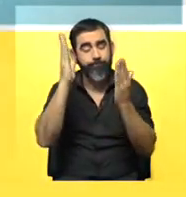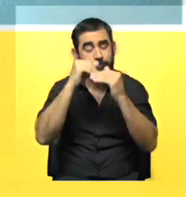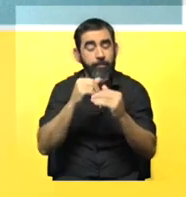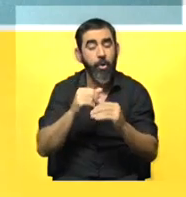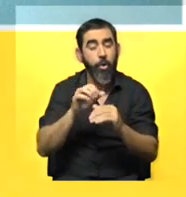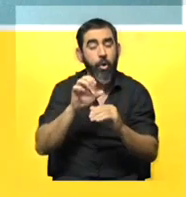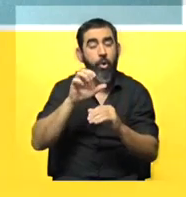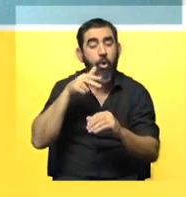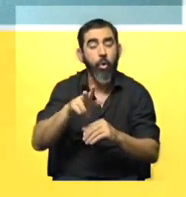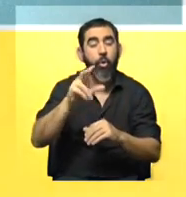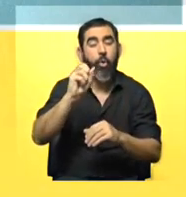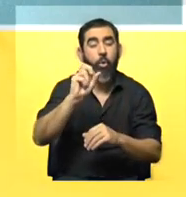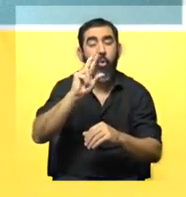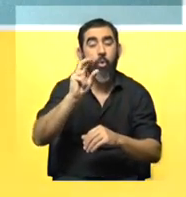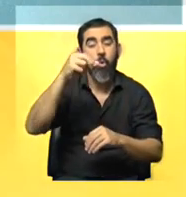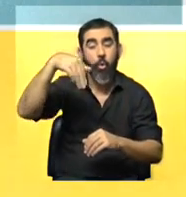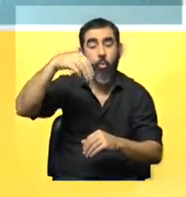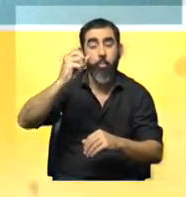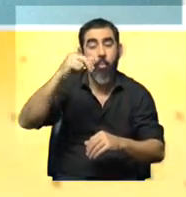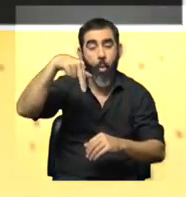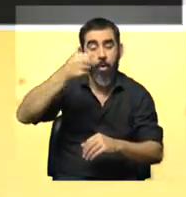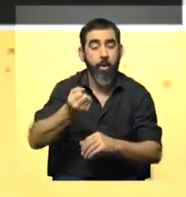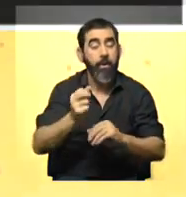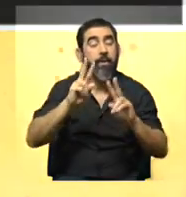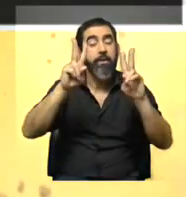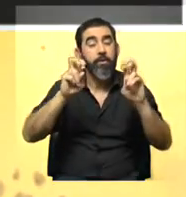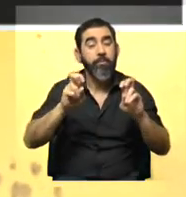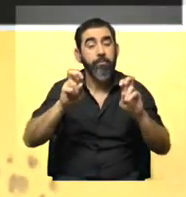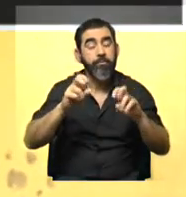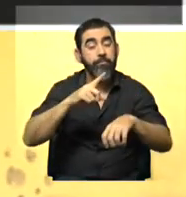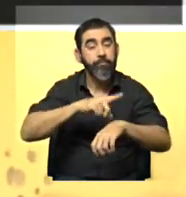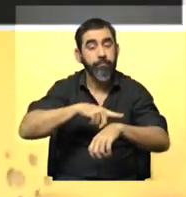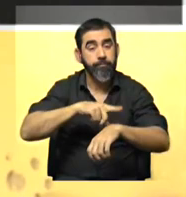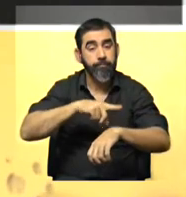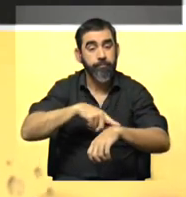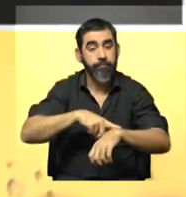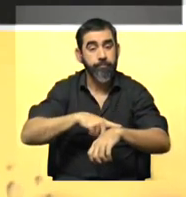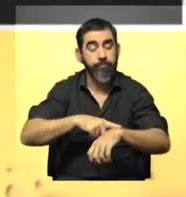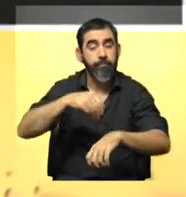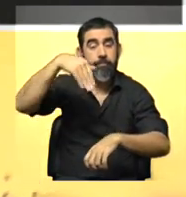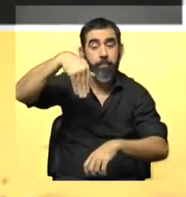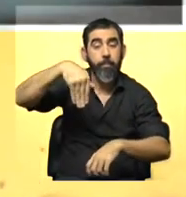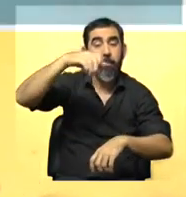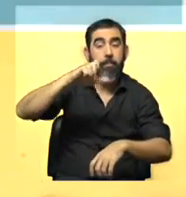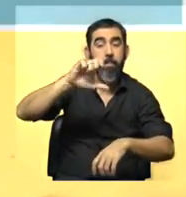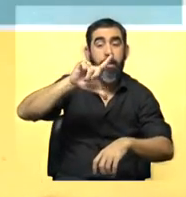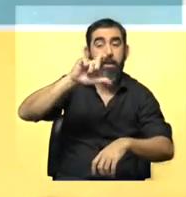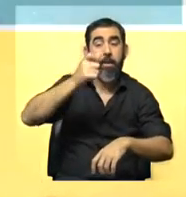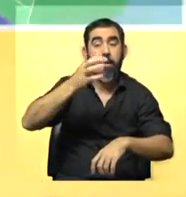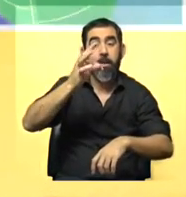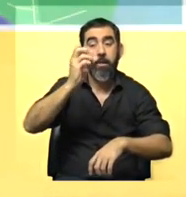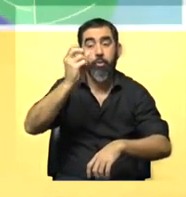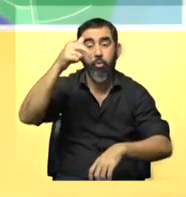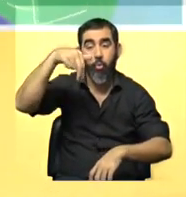hormona que es una hormona que está muy vinculada al tiempo, ¿sí?, que es la melatonina. Y como la